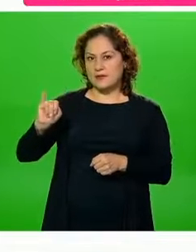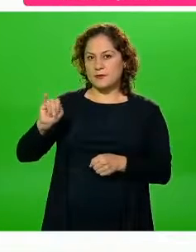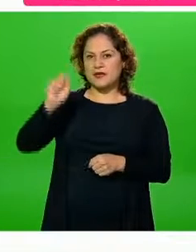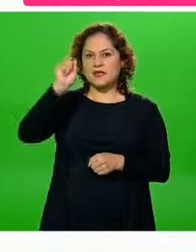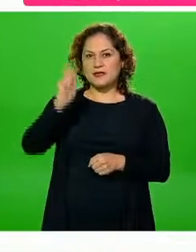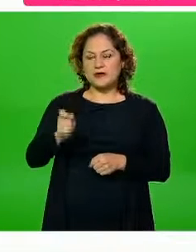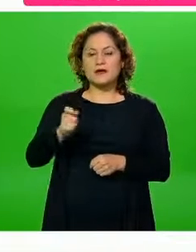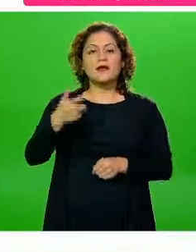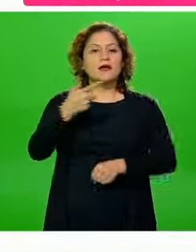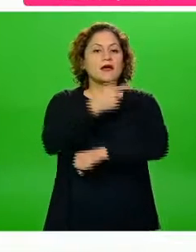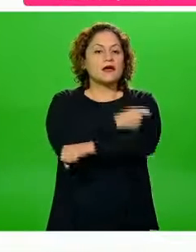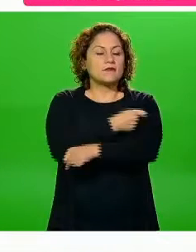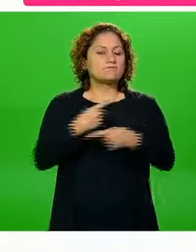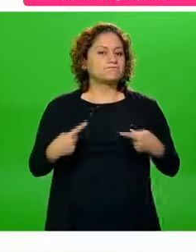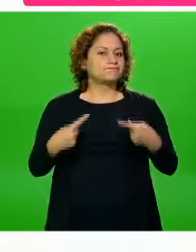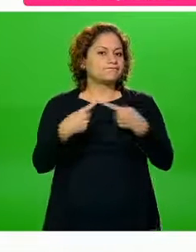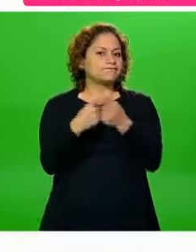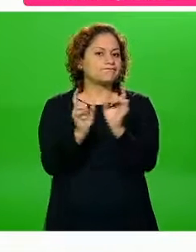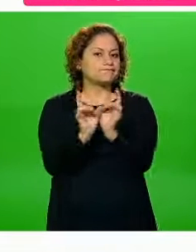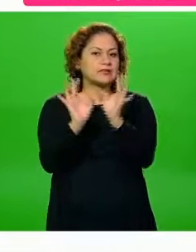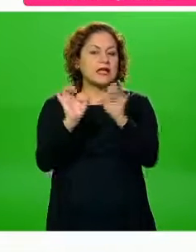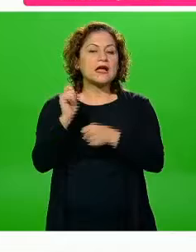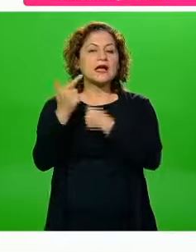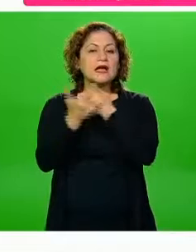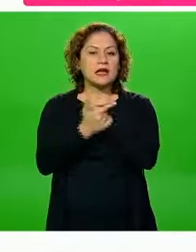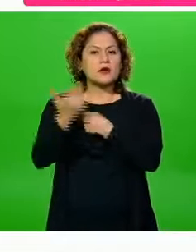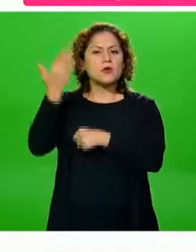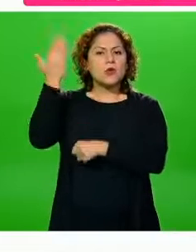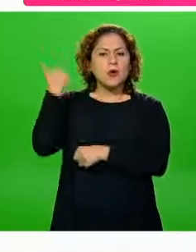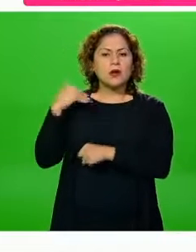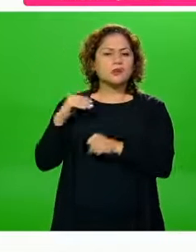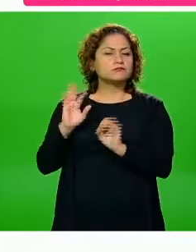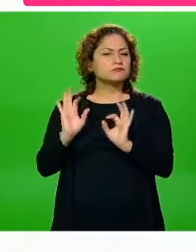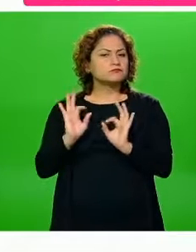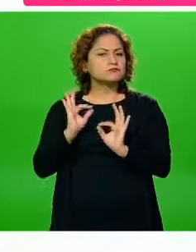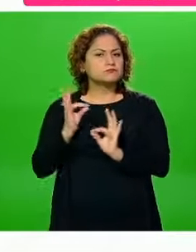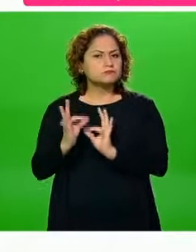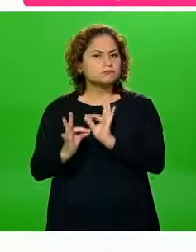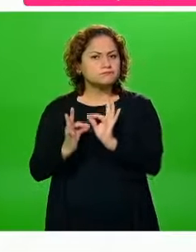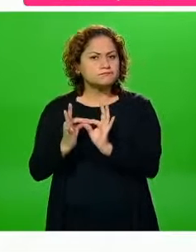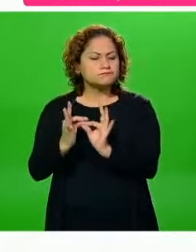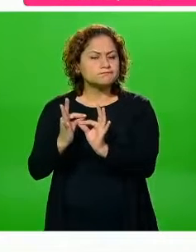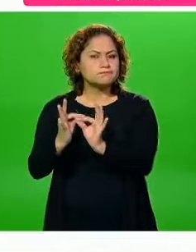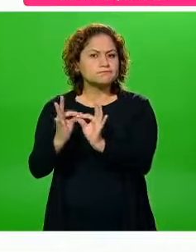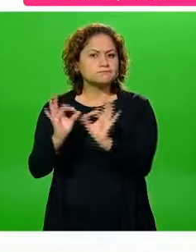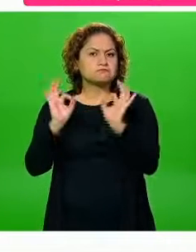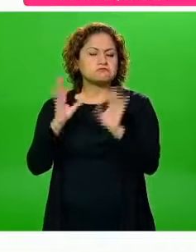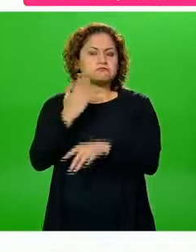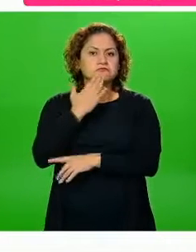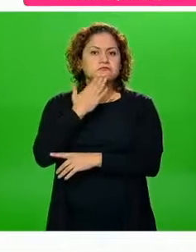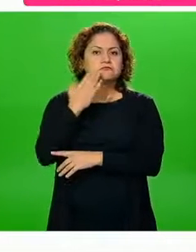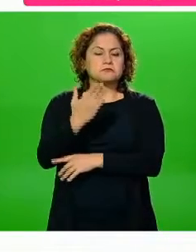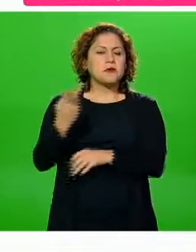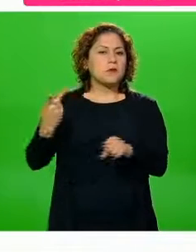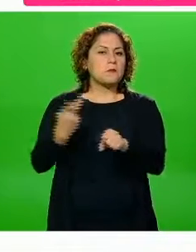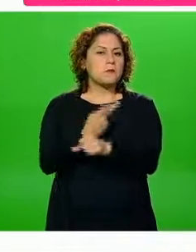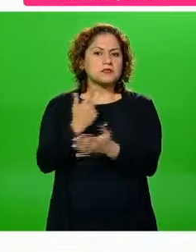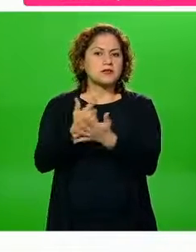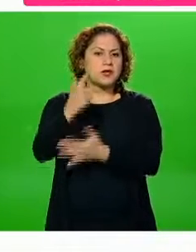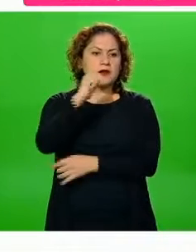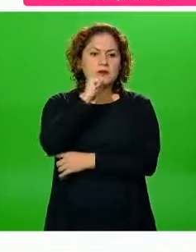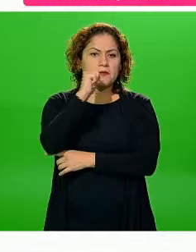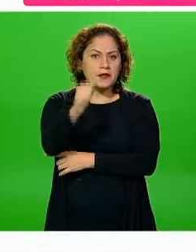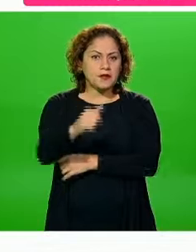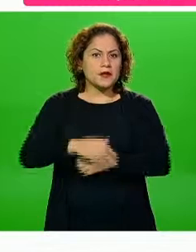e inmunización se mantenían muy estables, es decir, no había incrementos importantes en el día a día. Pasamos entonces